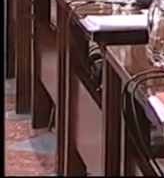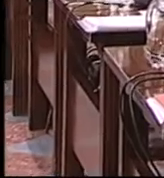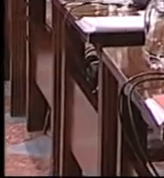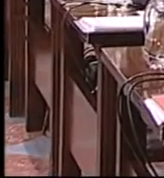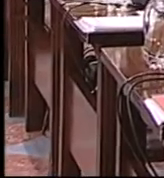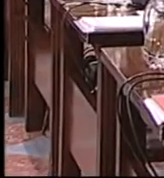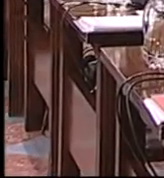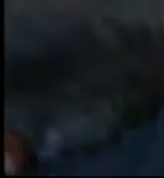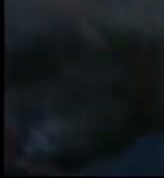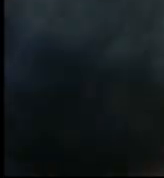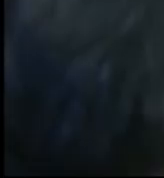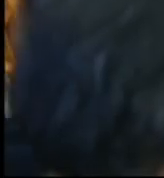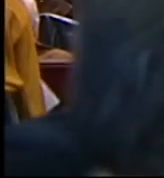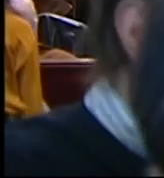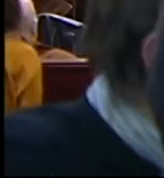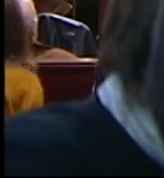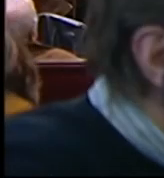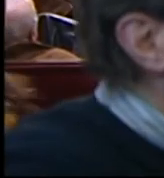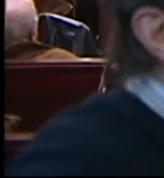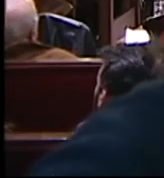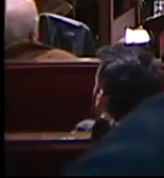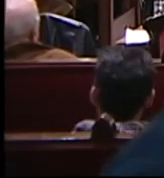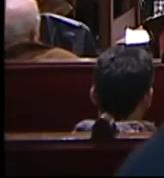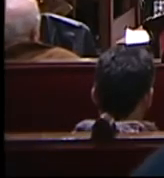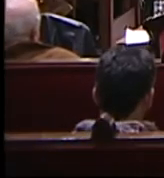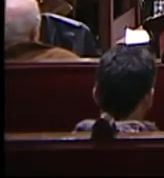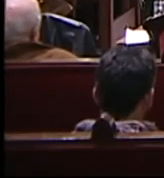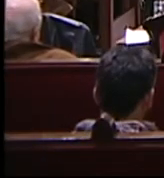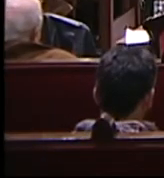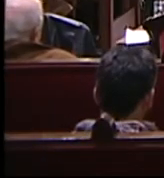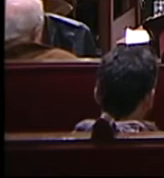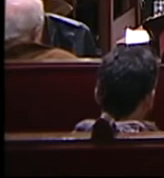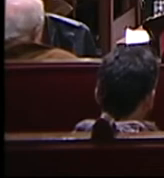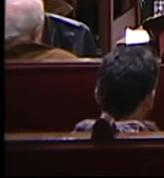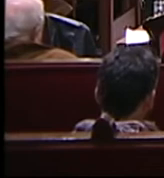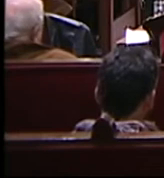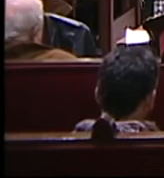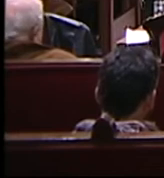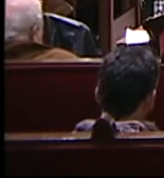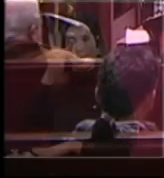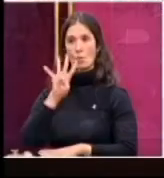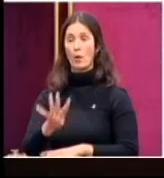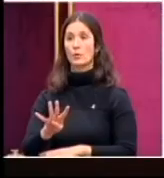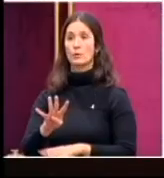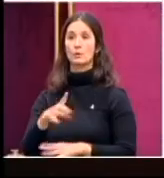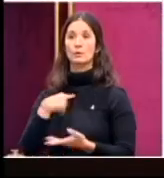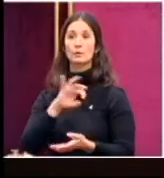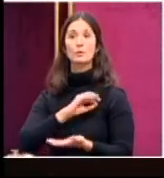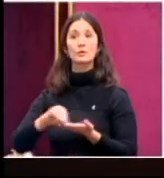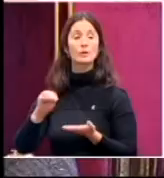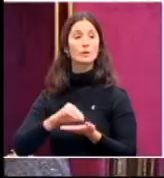Señor secretario. 11 votos a favor, 15 abstenciones. Se aprueba. Se aprueba. Por tanto, pasaríamos al siguiente punto, punto número 4. Señor